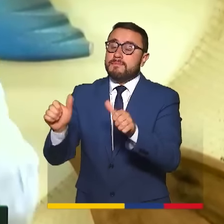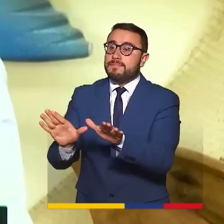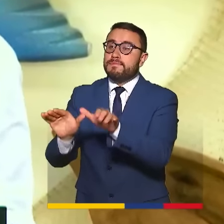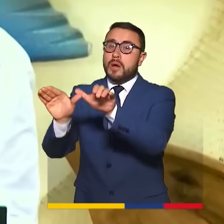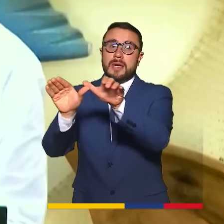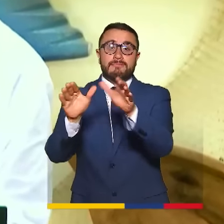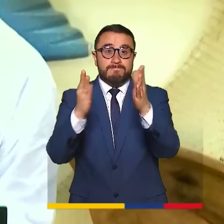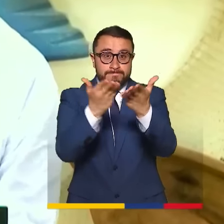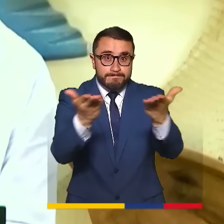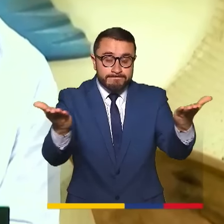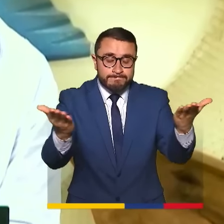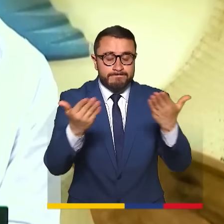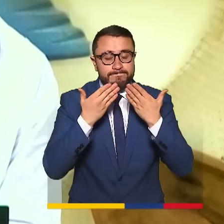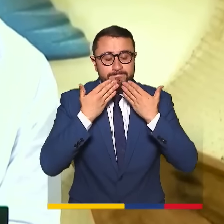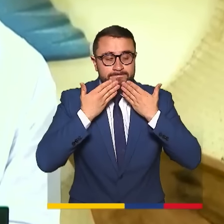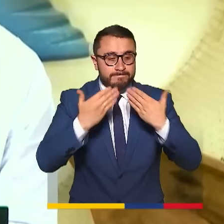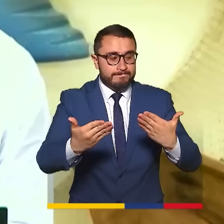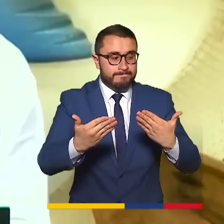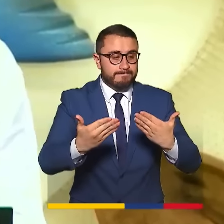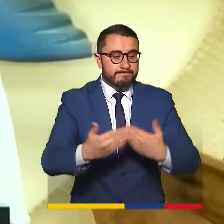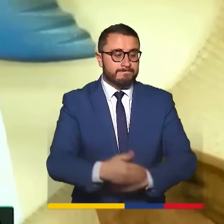Gracias.